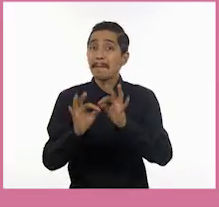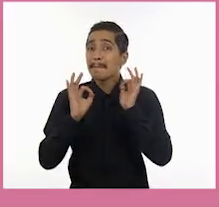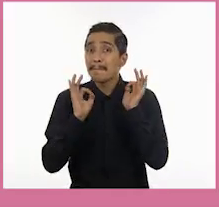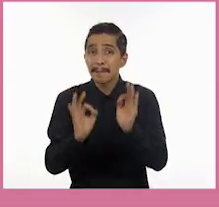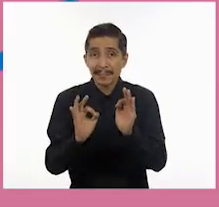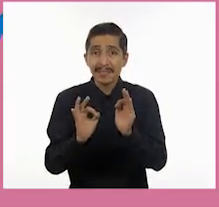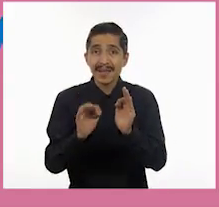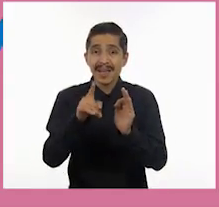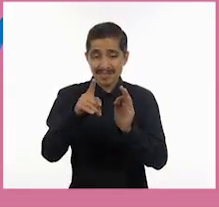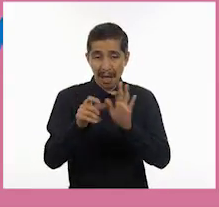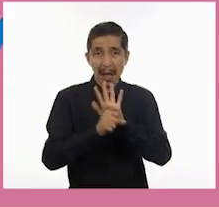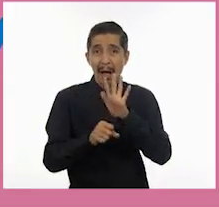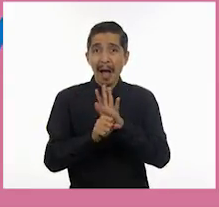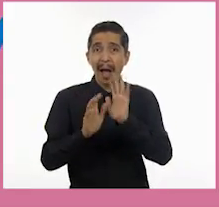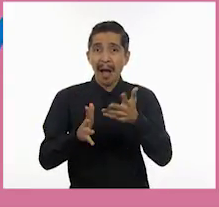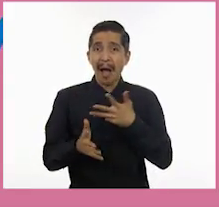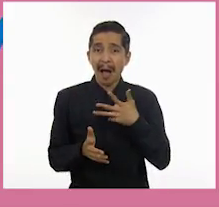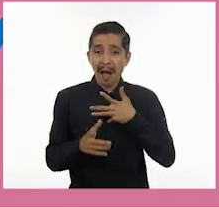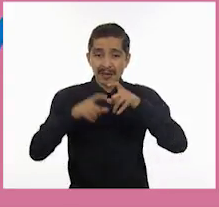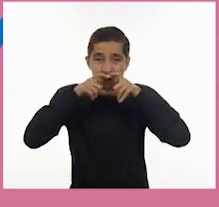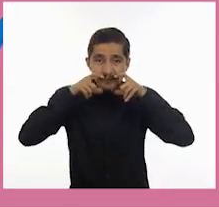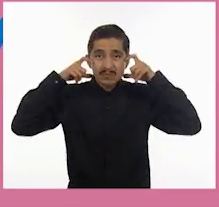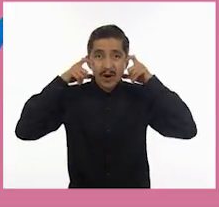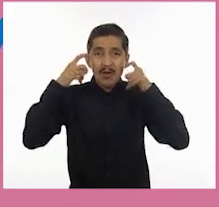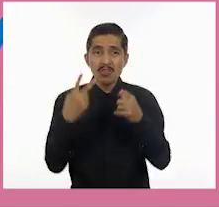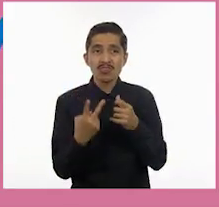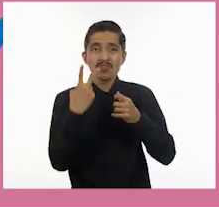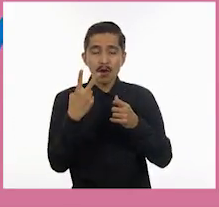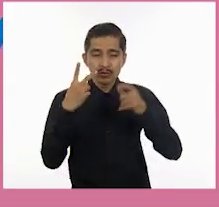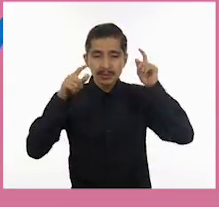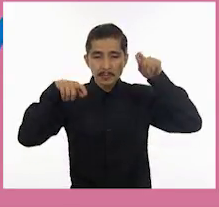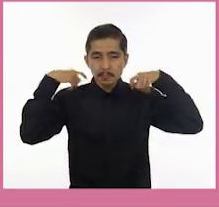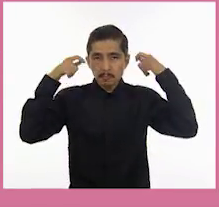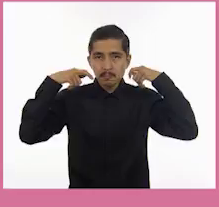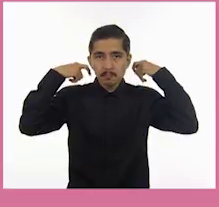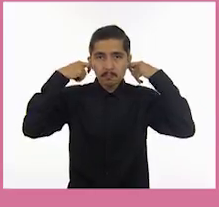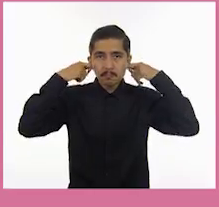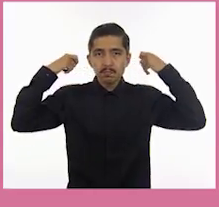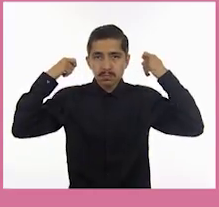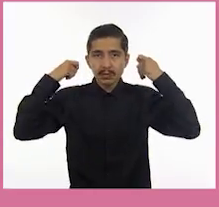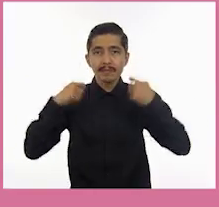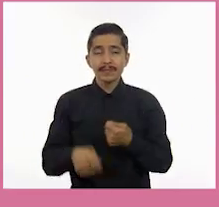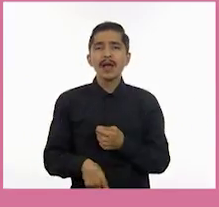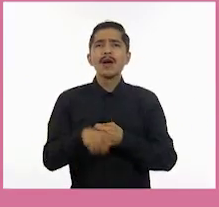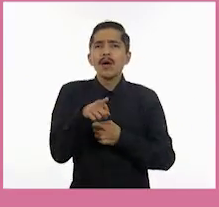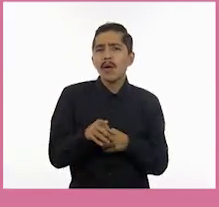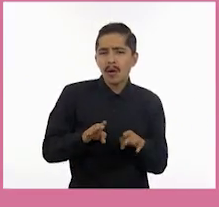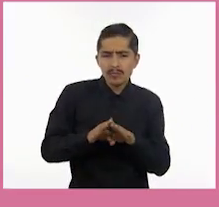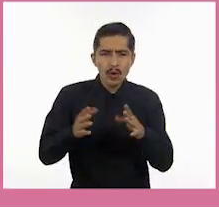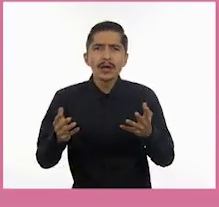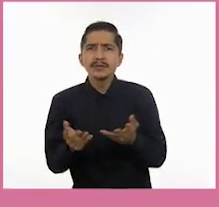¡Listo! Ya tienes un cubrebocas con 2 pares de cuerdas. Para